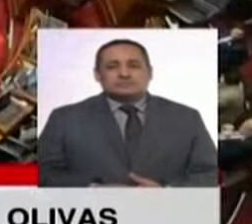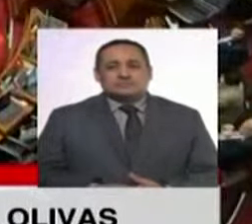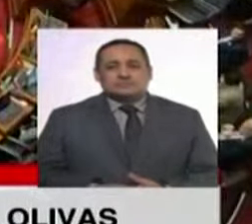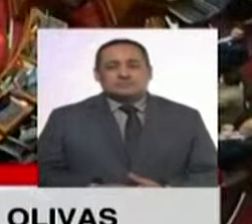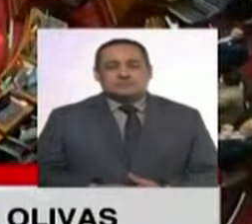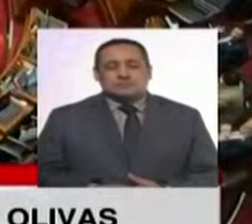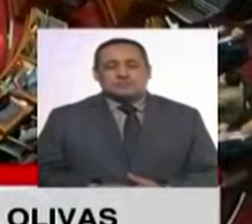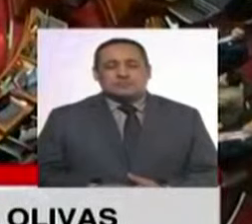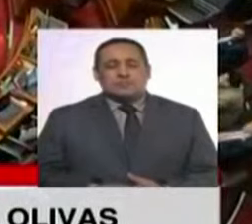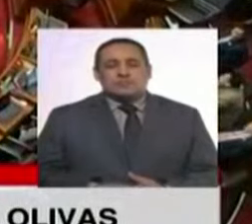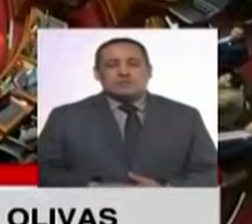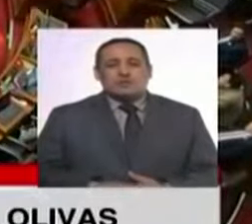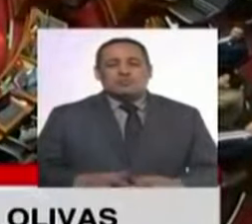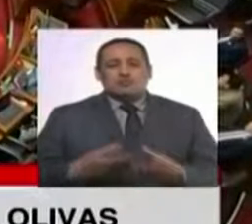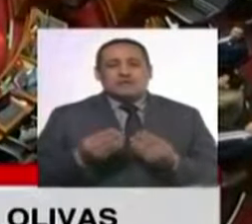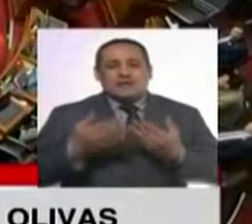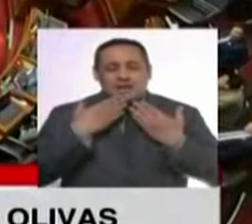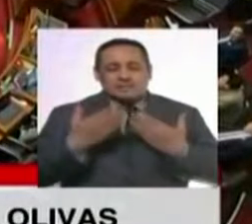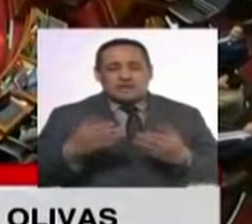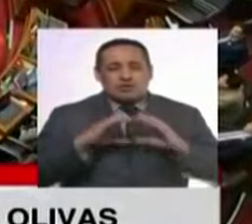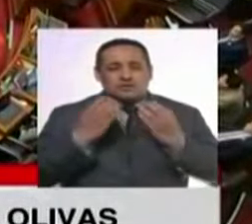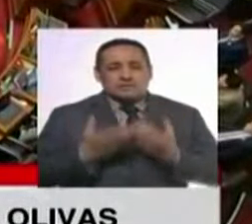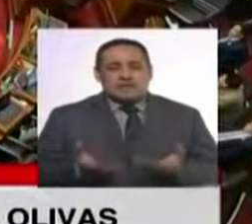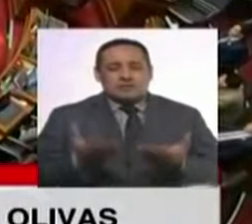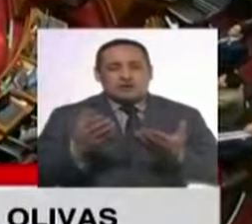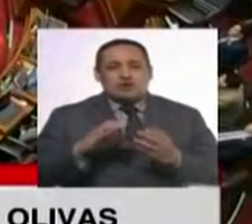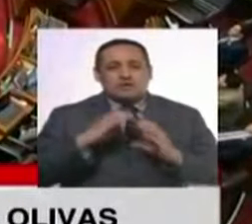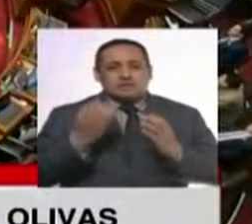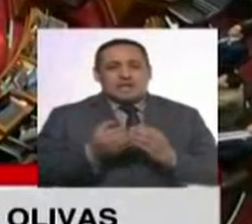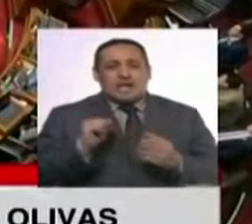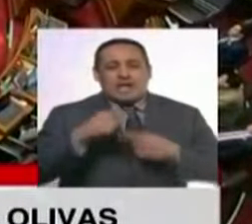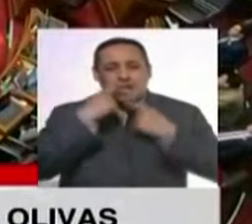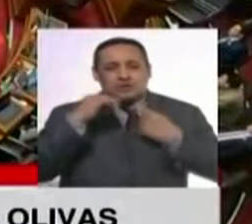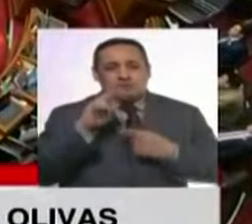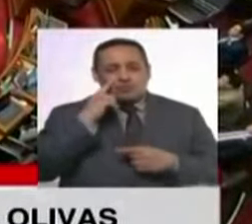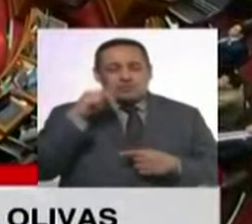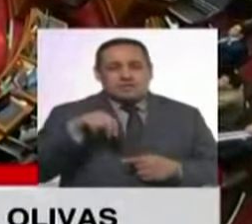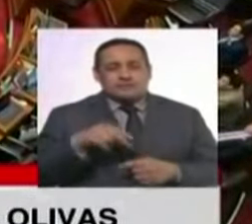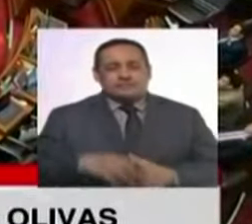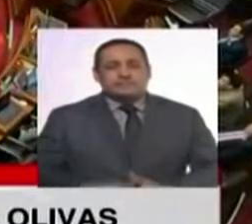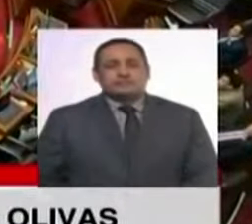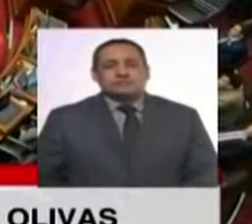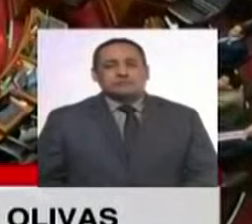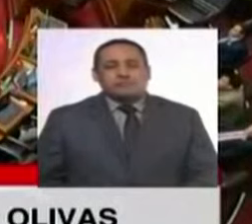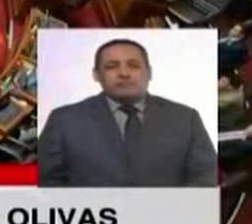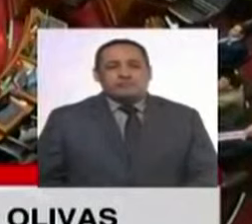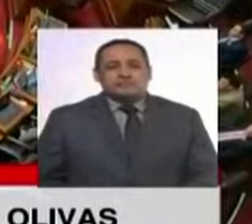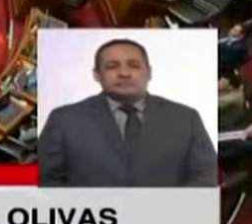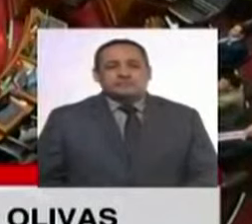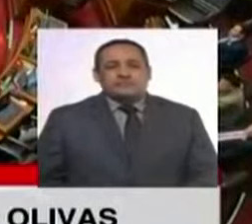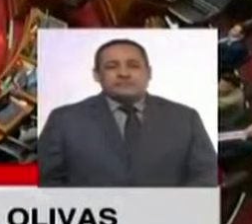Gracias congresista tiene la palabra congresista Alfredo azurín por cinco minutos